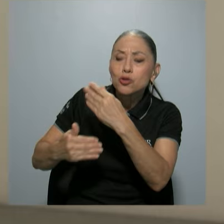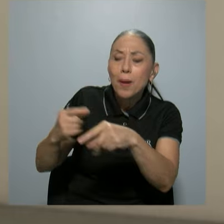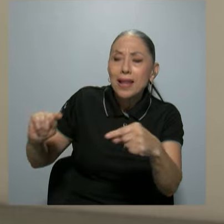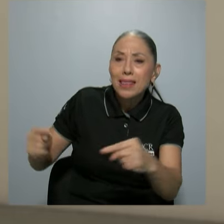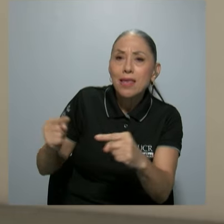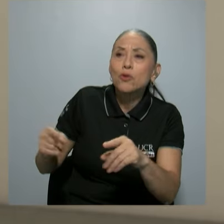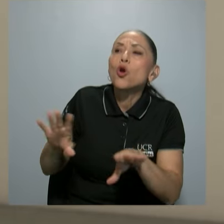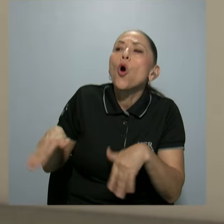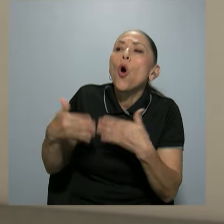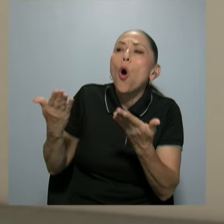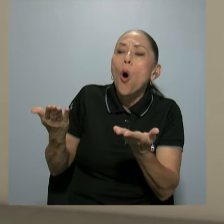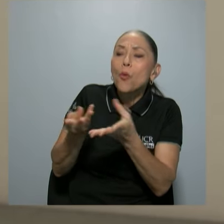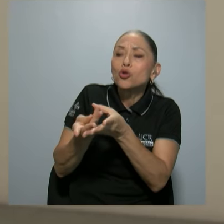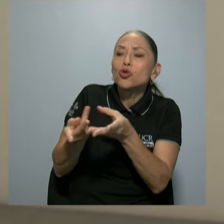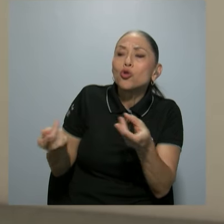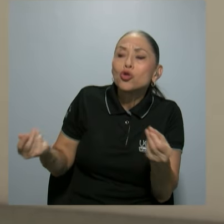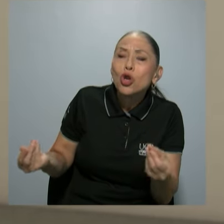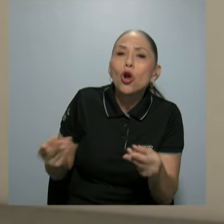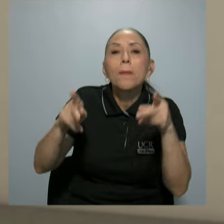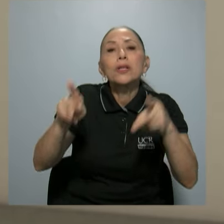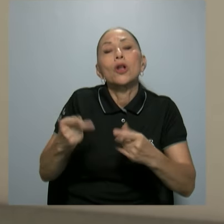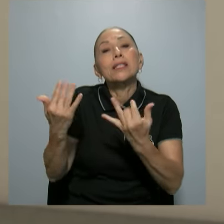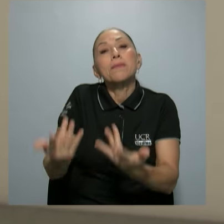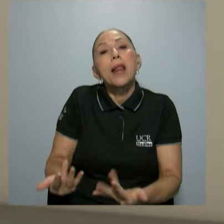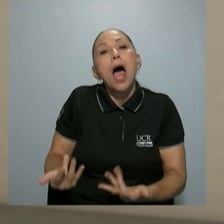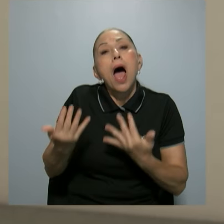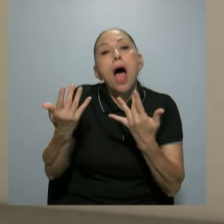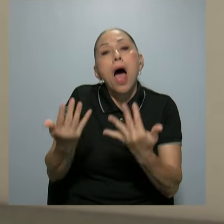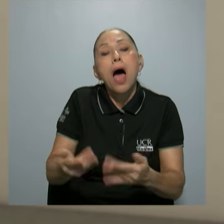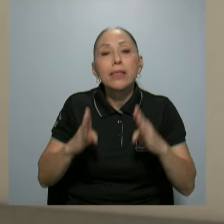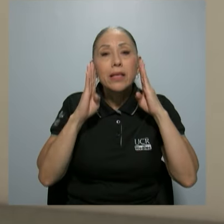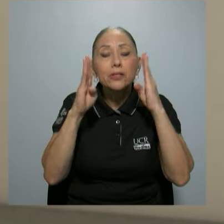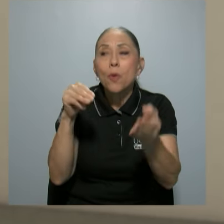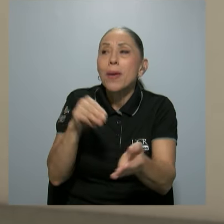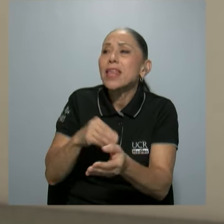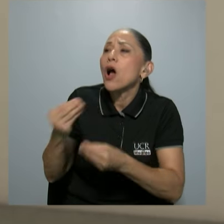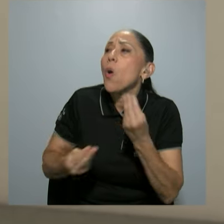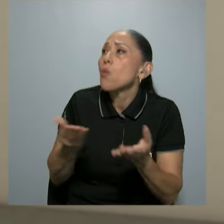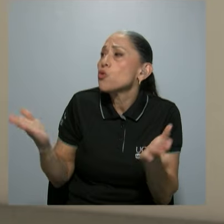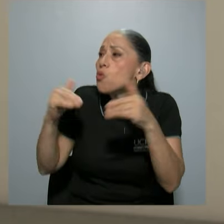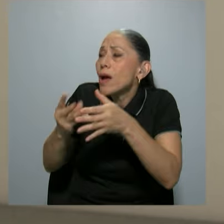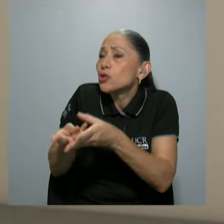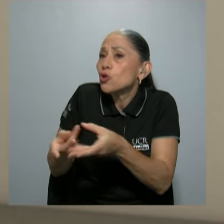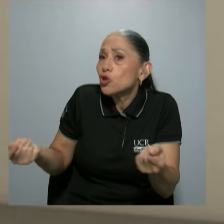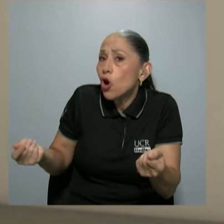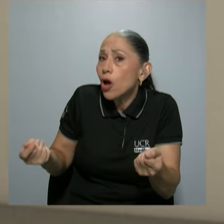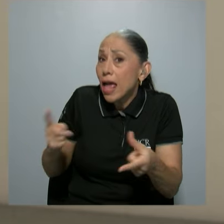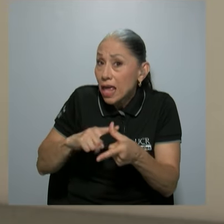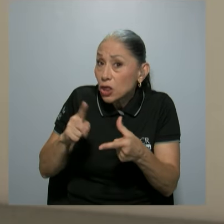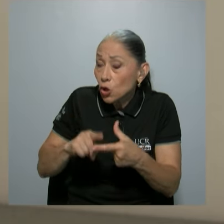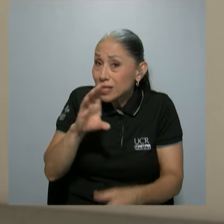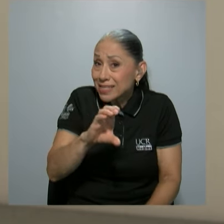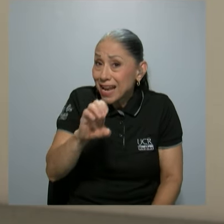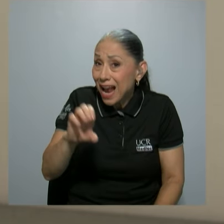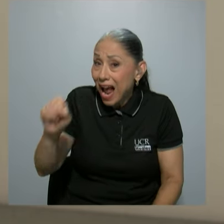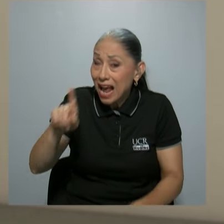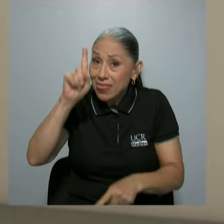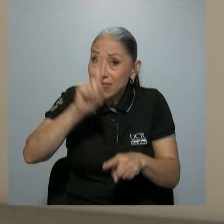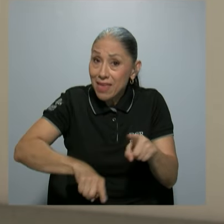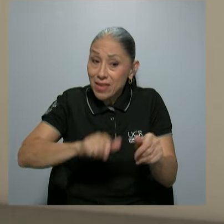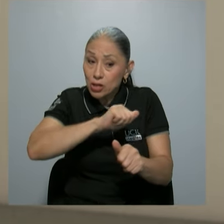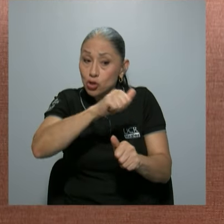filas? Bueno, que no hay solución, no hay respuesta. 6 vías de acción. O sea, ¿la caja debe tercerizar entonces todo, como es